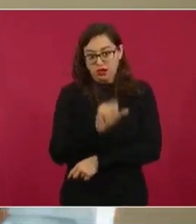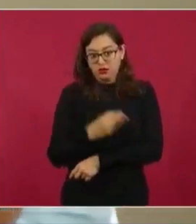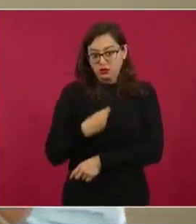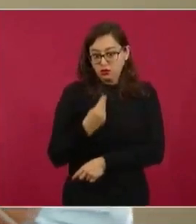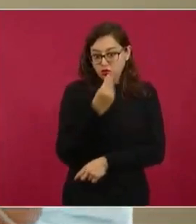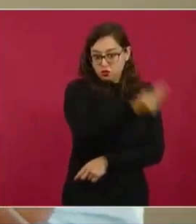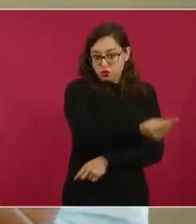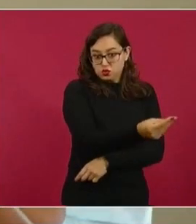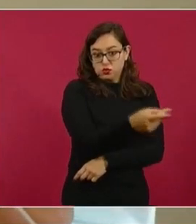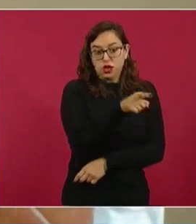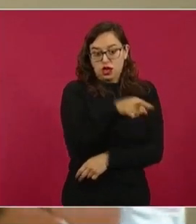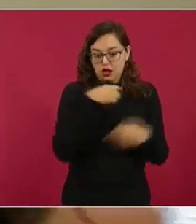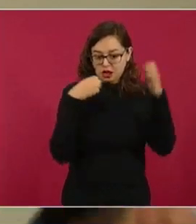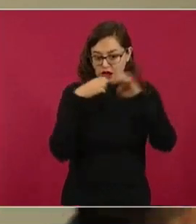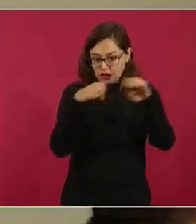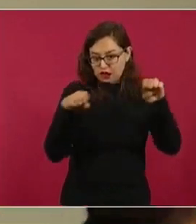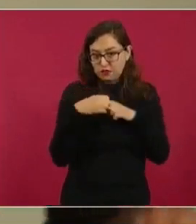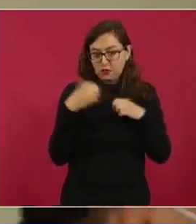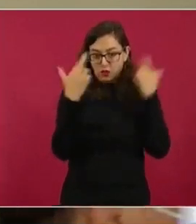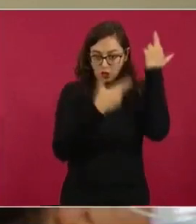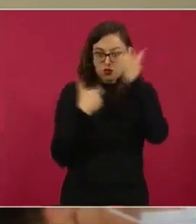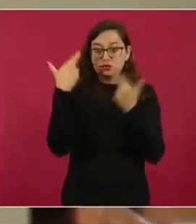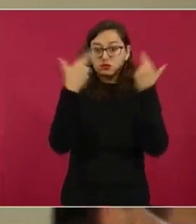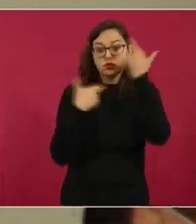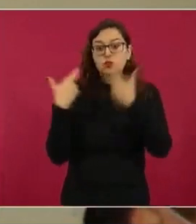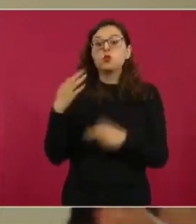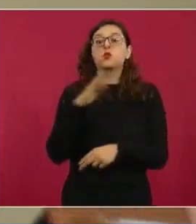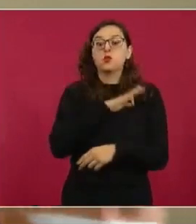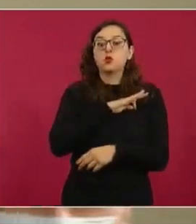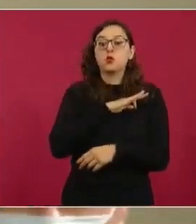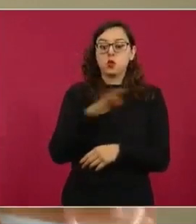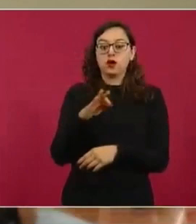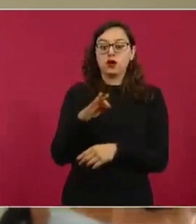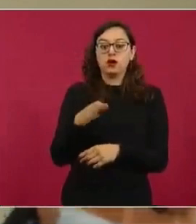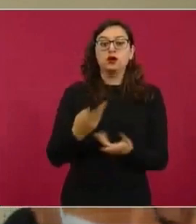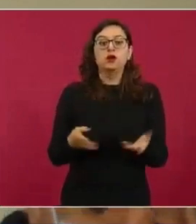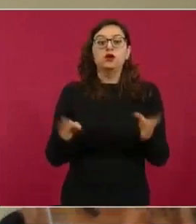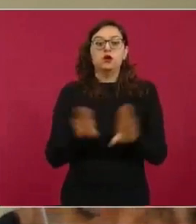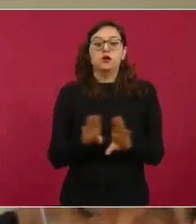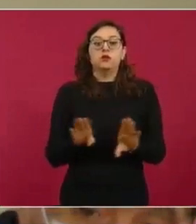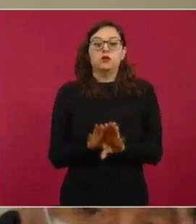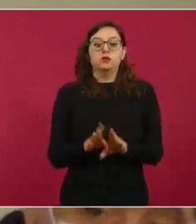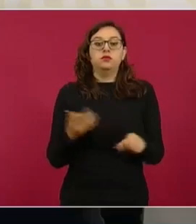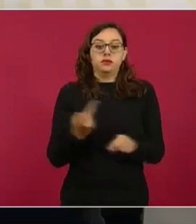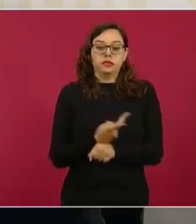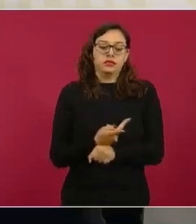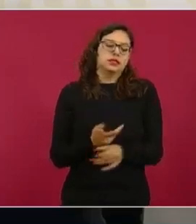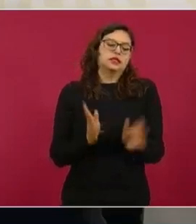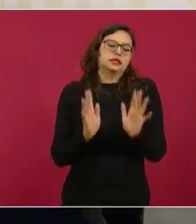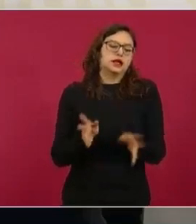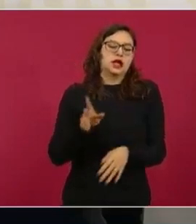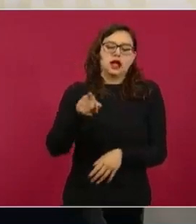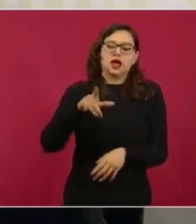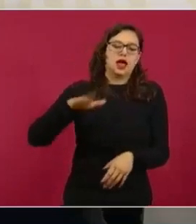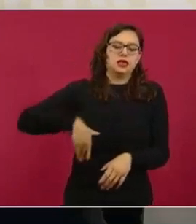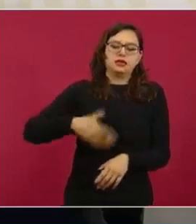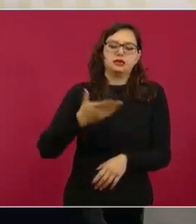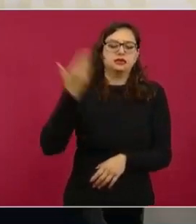el equipo de usted, del gobierno federal, pudiera revisar esto, que tiene que ver precisamente con esto que usted ya ha mencionado